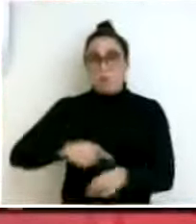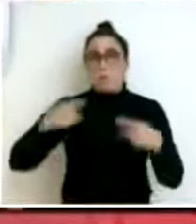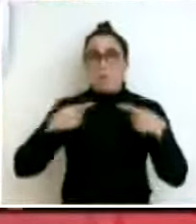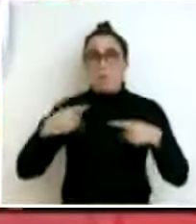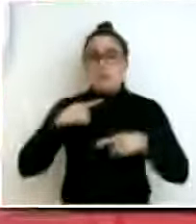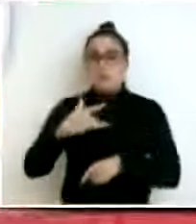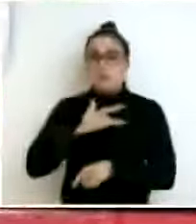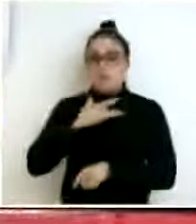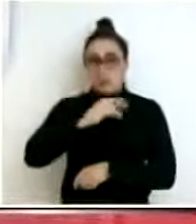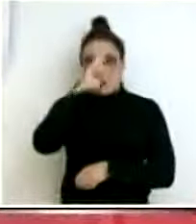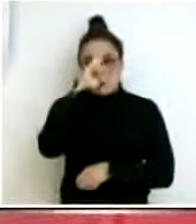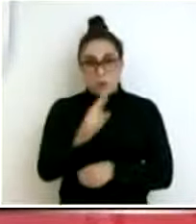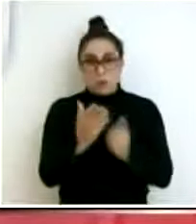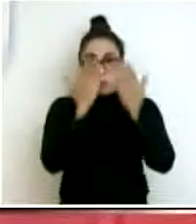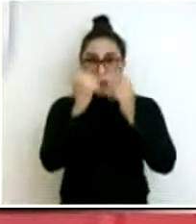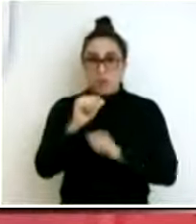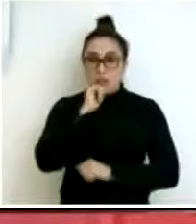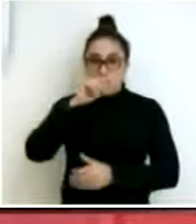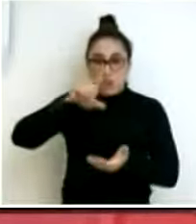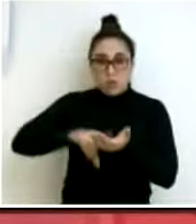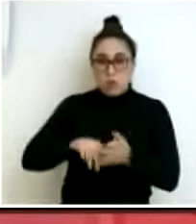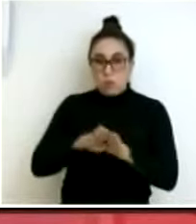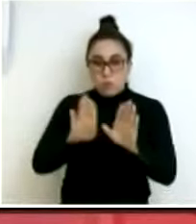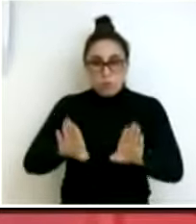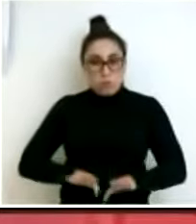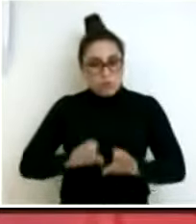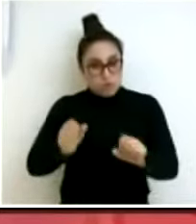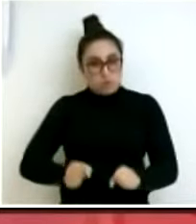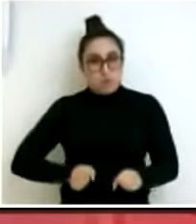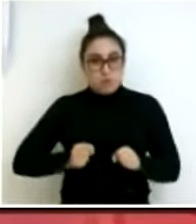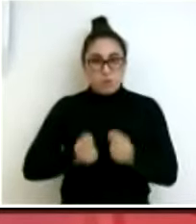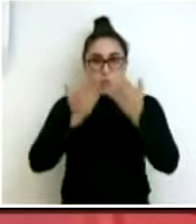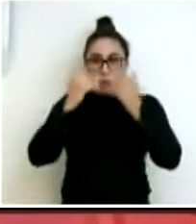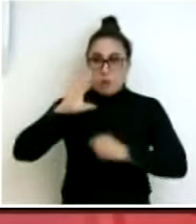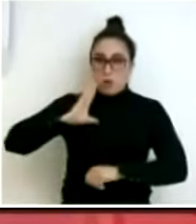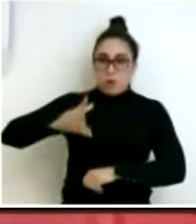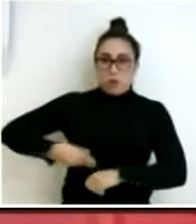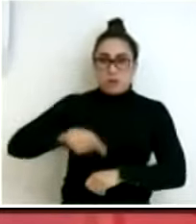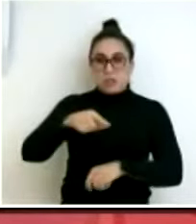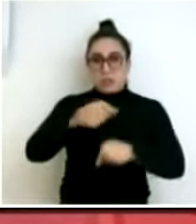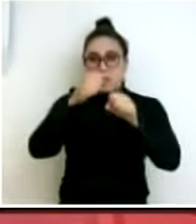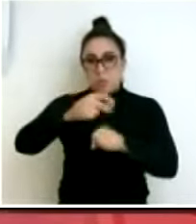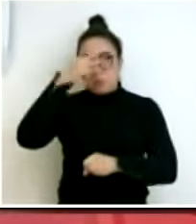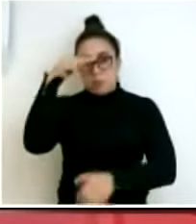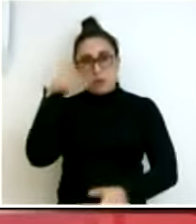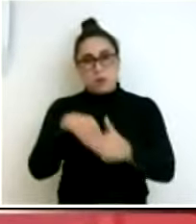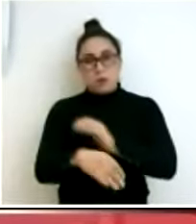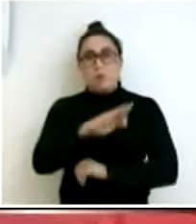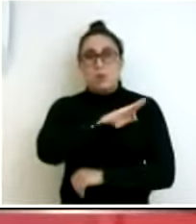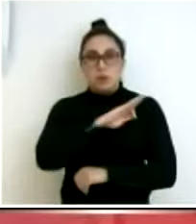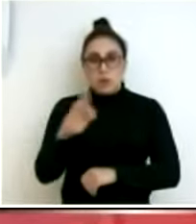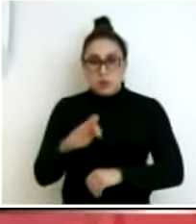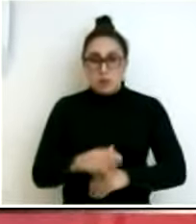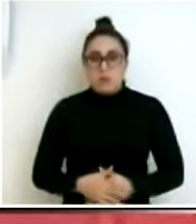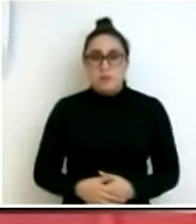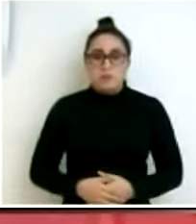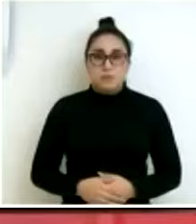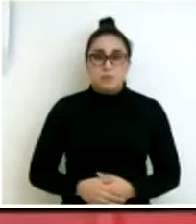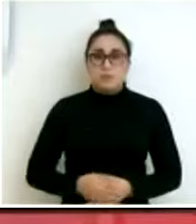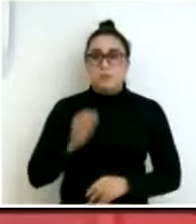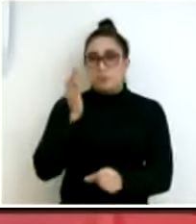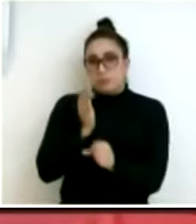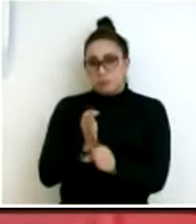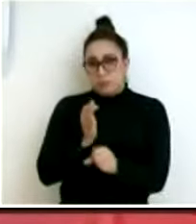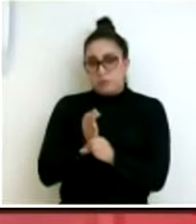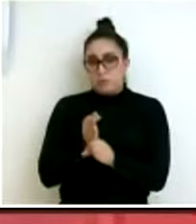dignidad, de honor y de coraje, la nación está perdida. Desde este